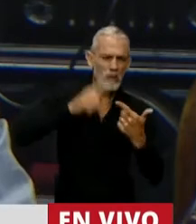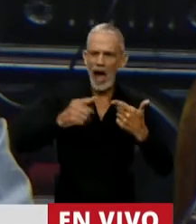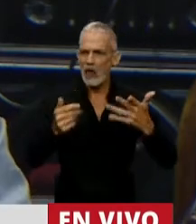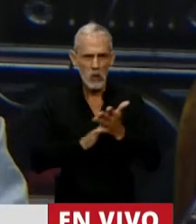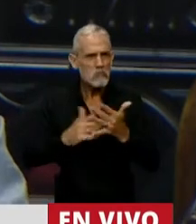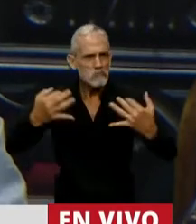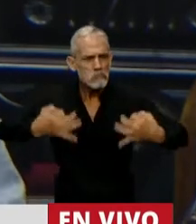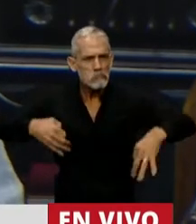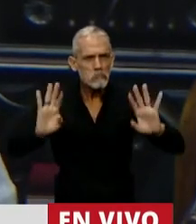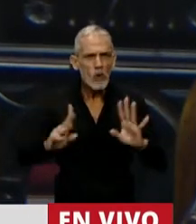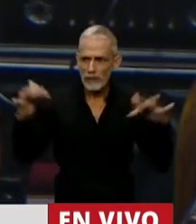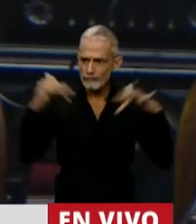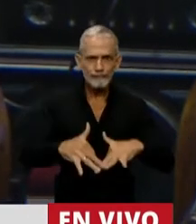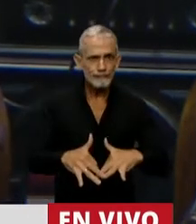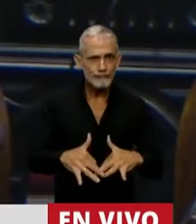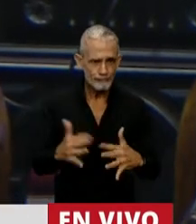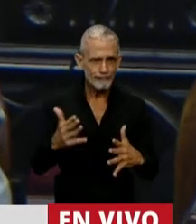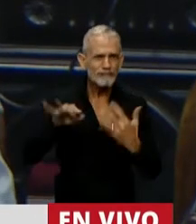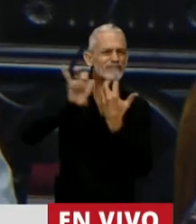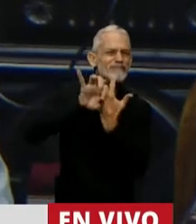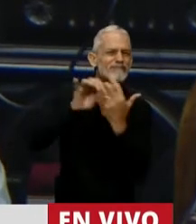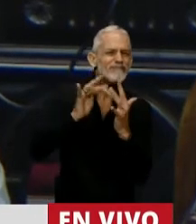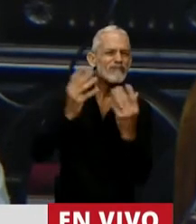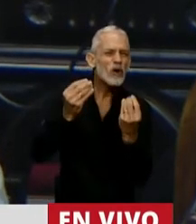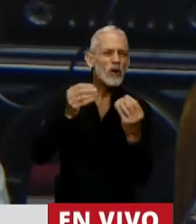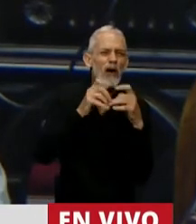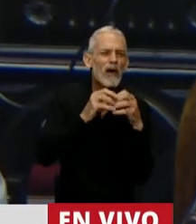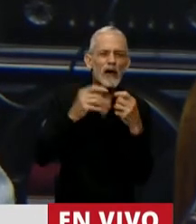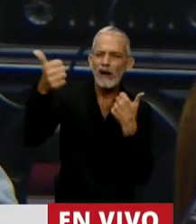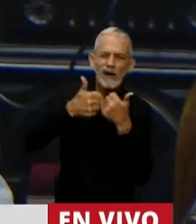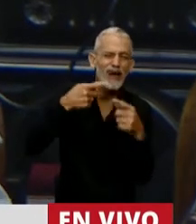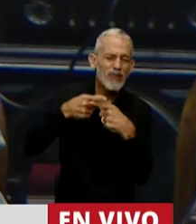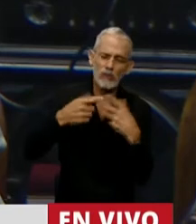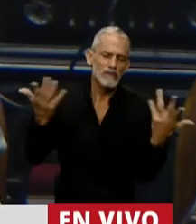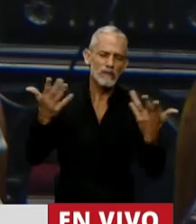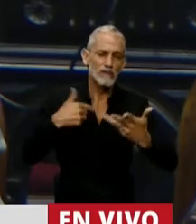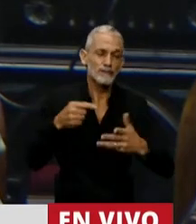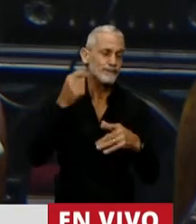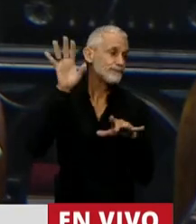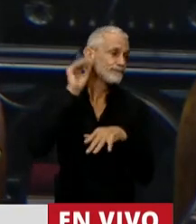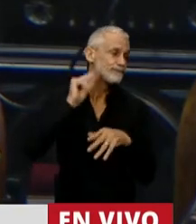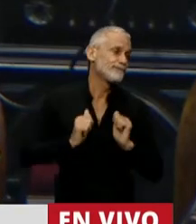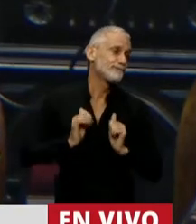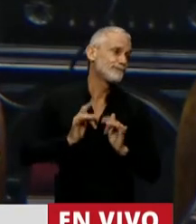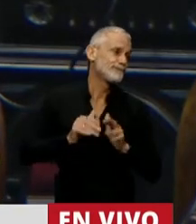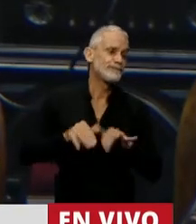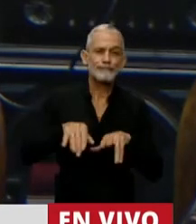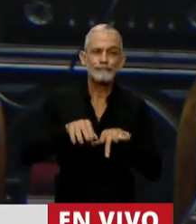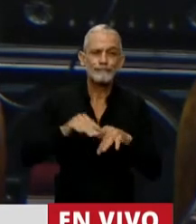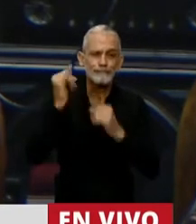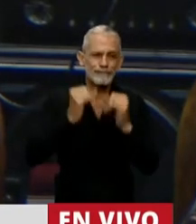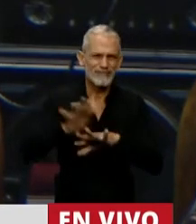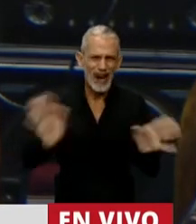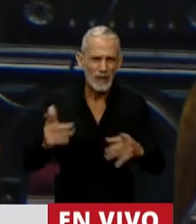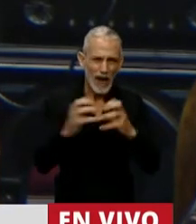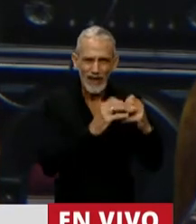test. A través de una pantalla, ¿cómo voy a estar debatiendo con alguien? Imposible. Escuchamos informes, nada más. No hubo